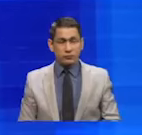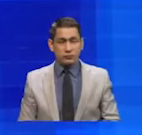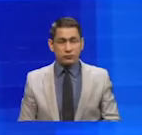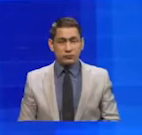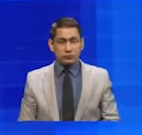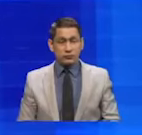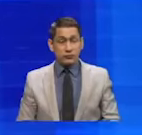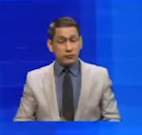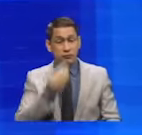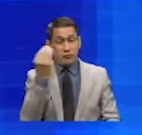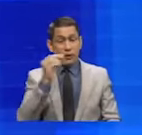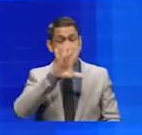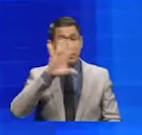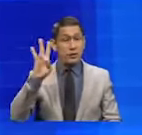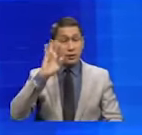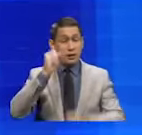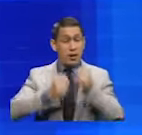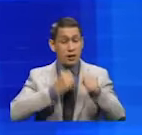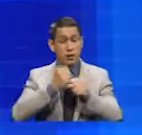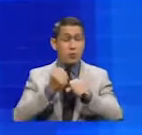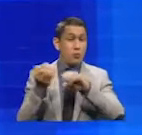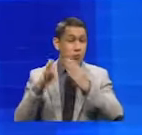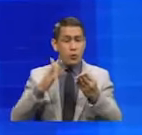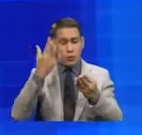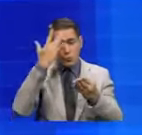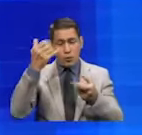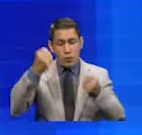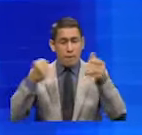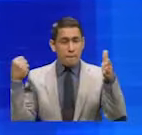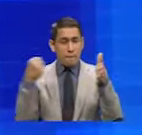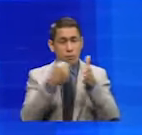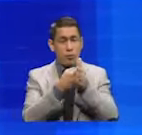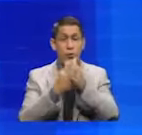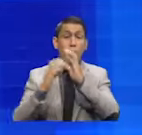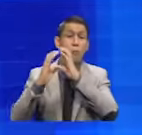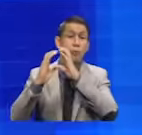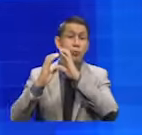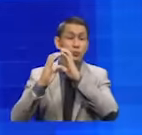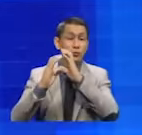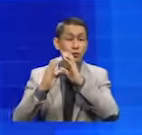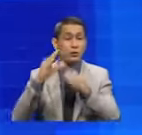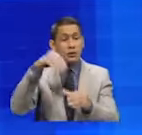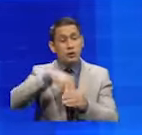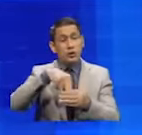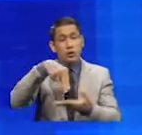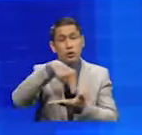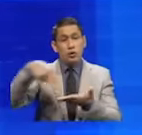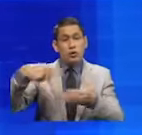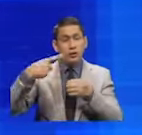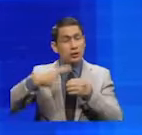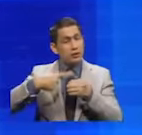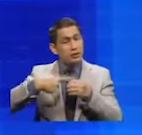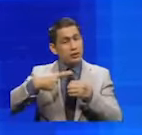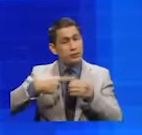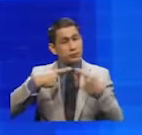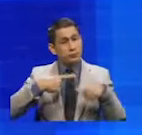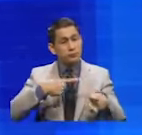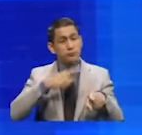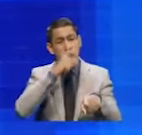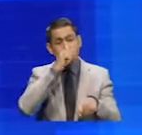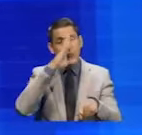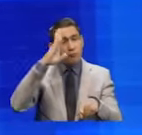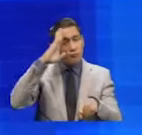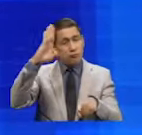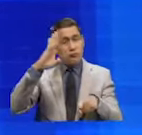Y un joven de 27 años murió atropellado por un bus en Atucucho, esto es en el norte de Quito. Los agentes de la